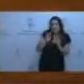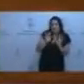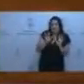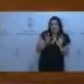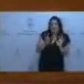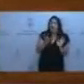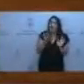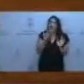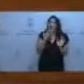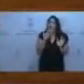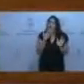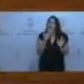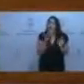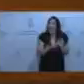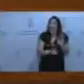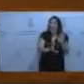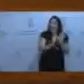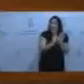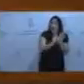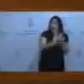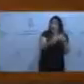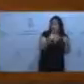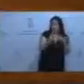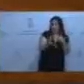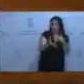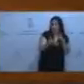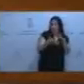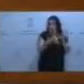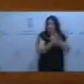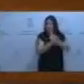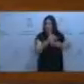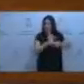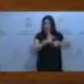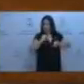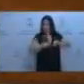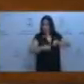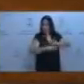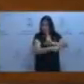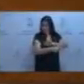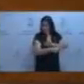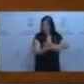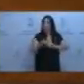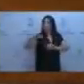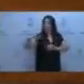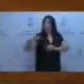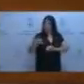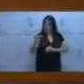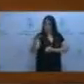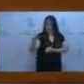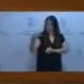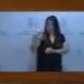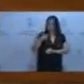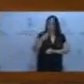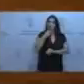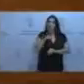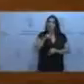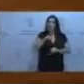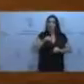la ley hizo la trampa, que no les parezca mal a nadie. Pero el presidente Sanjurjo el otro día dijo que apreciaba y permitía los refranes en la